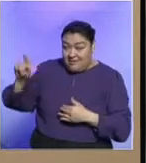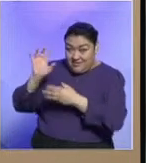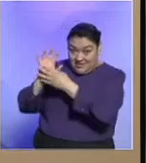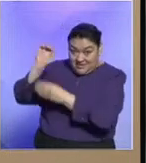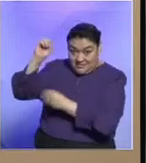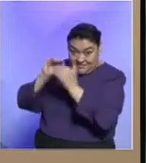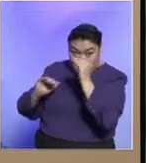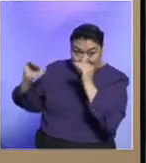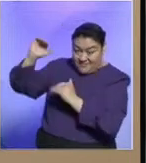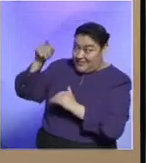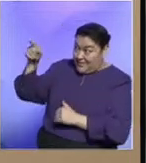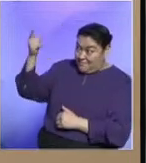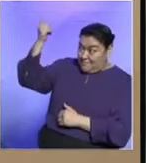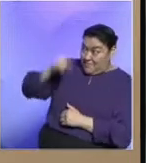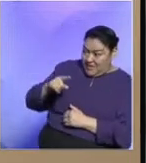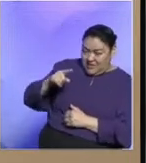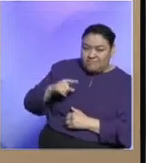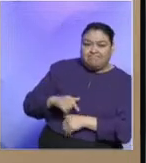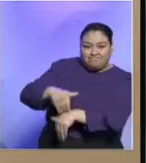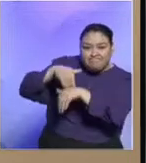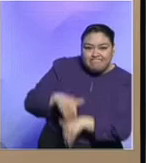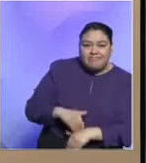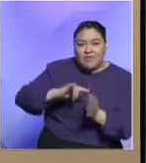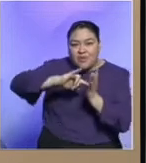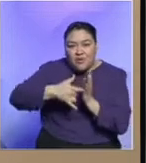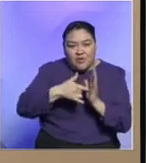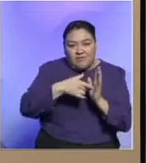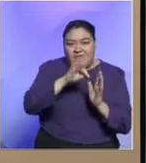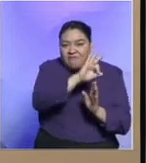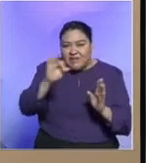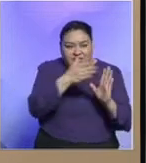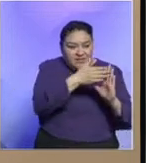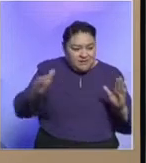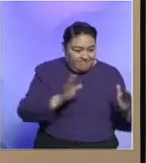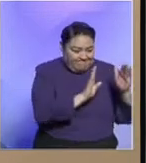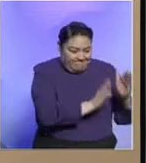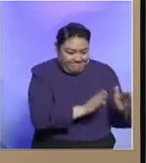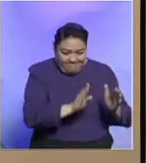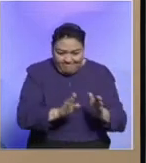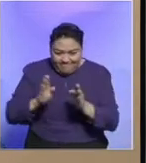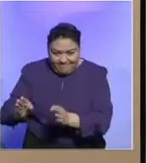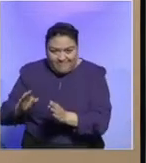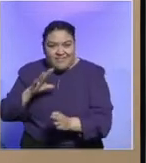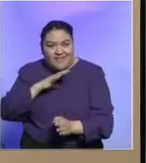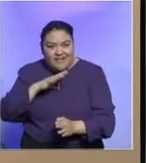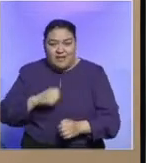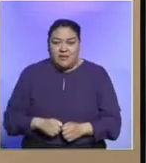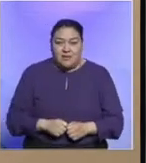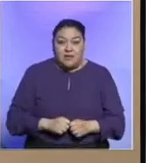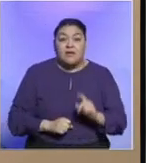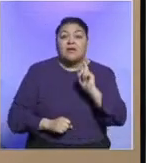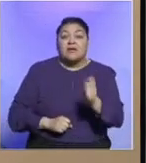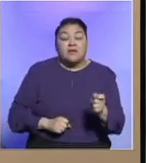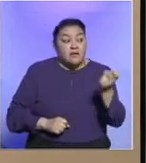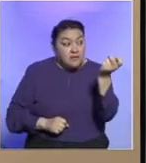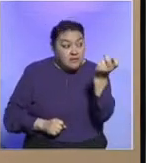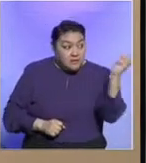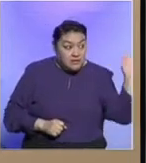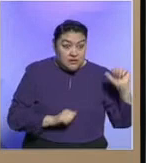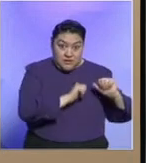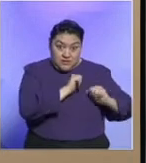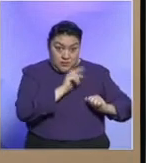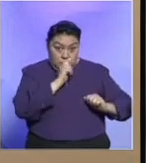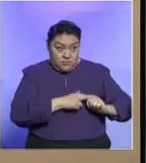Así, ante la imposibilidad jurídica de que alguna autoridad